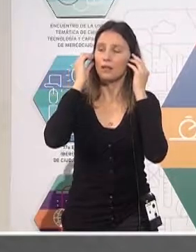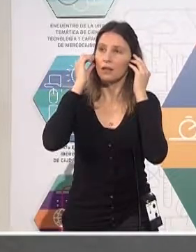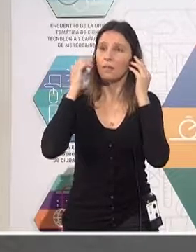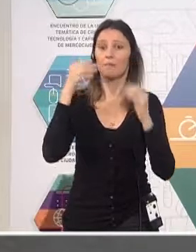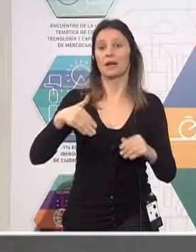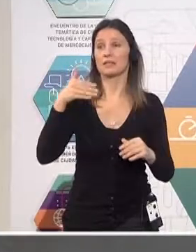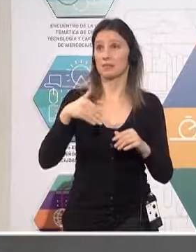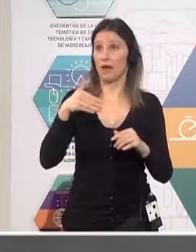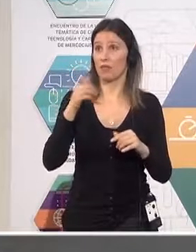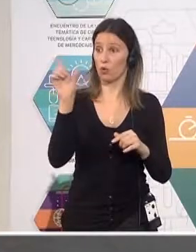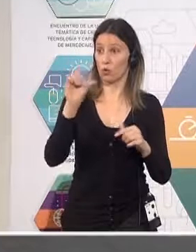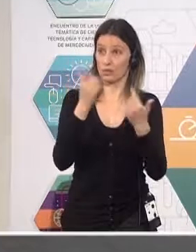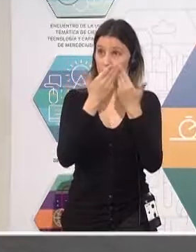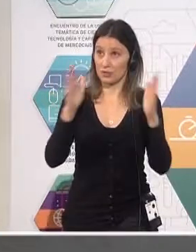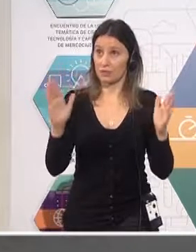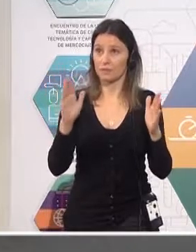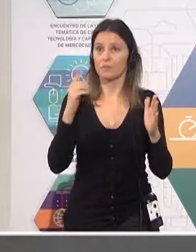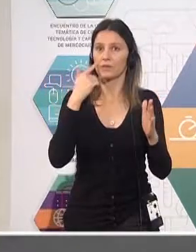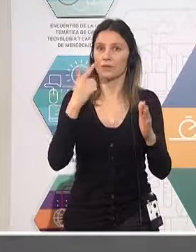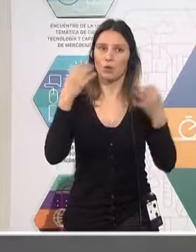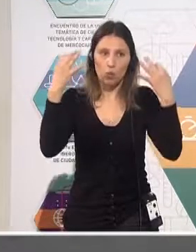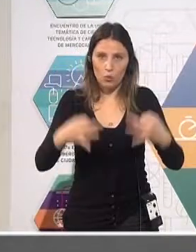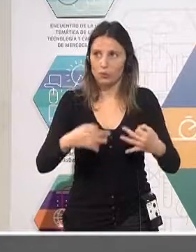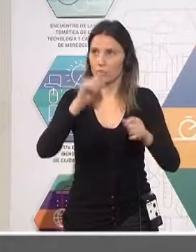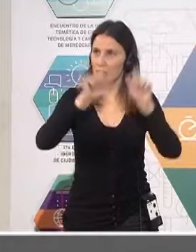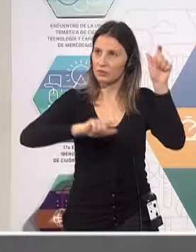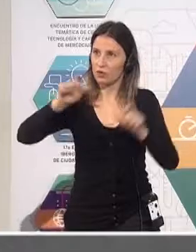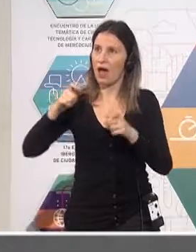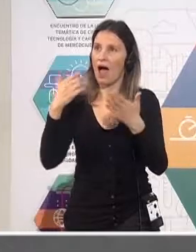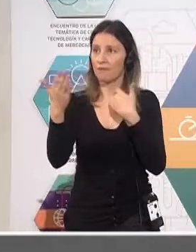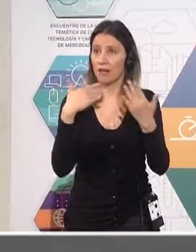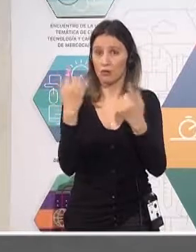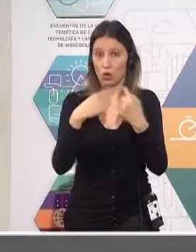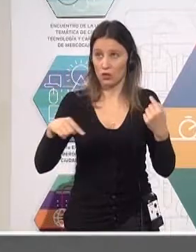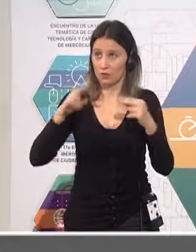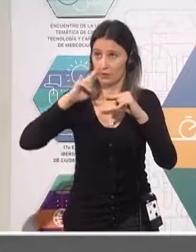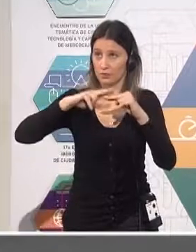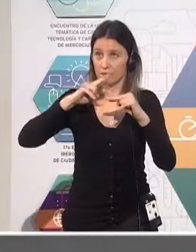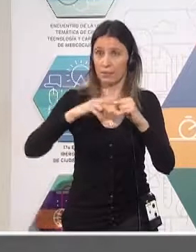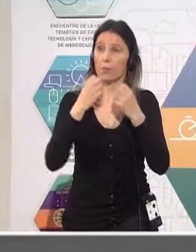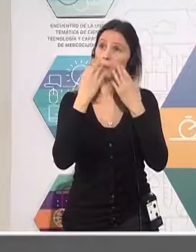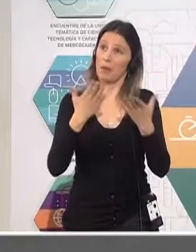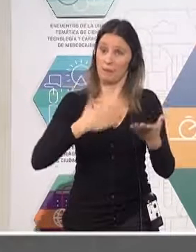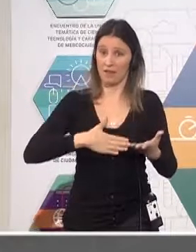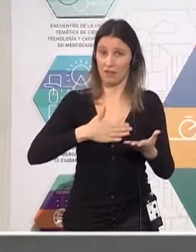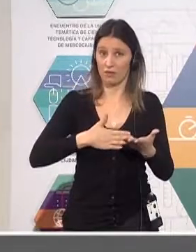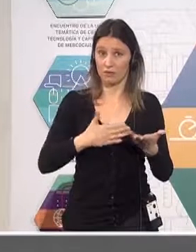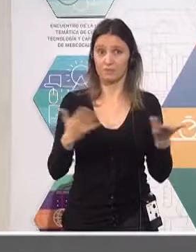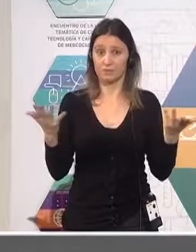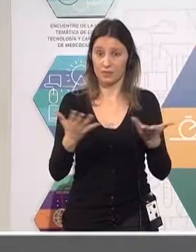lunes en la actividad dije pucha tan todo el mundo hablando de internet de las cosas la verdad que bienvenido y está más que